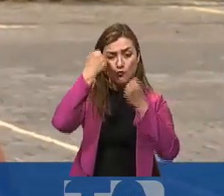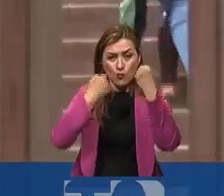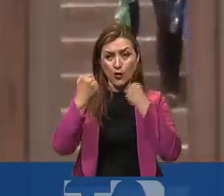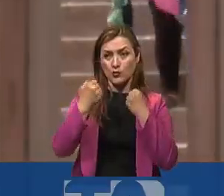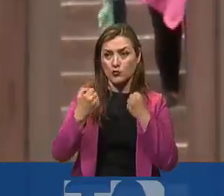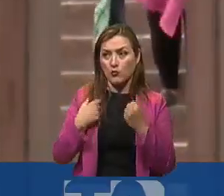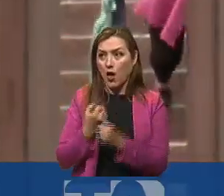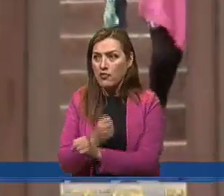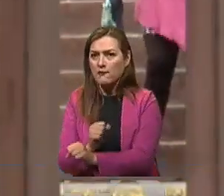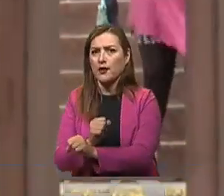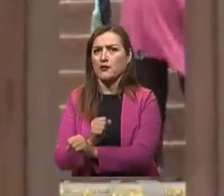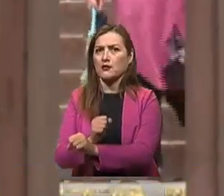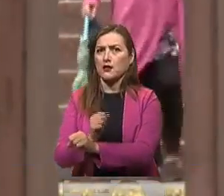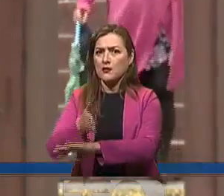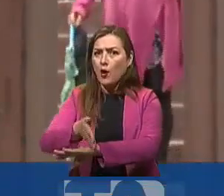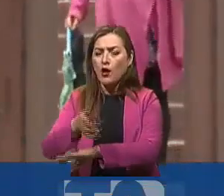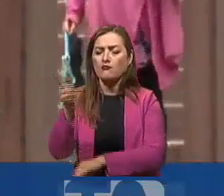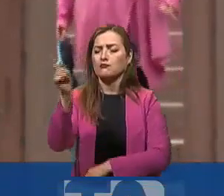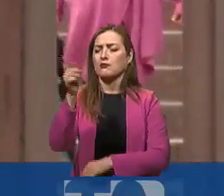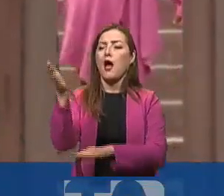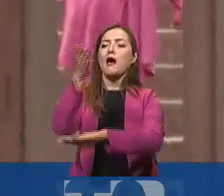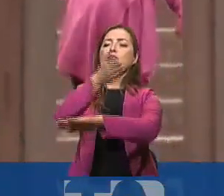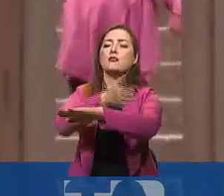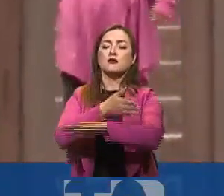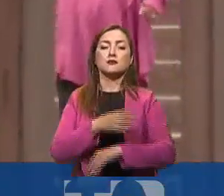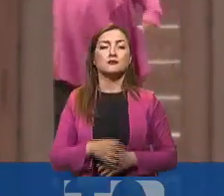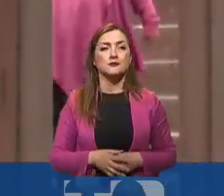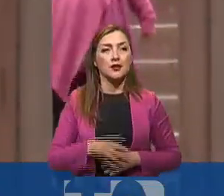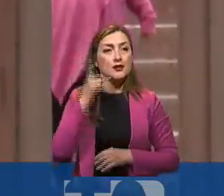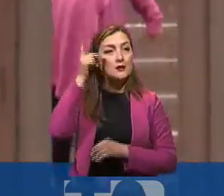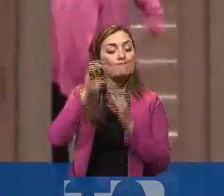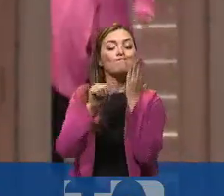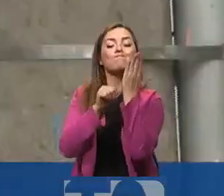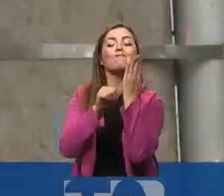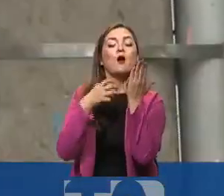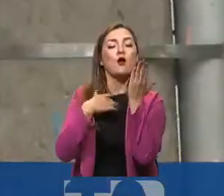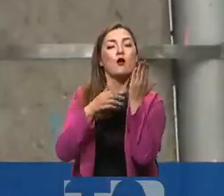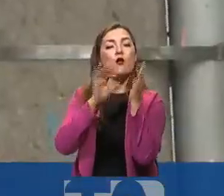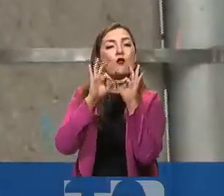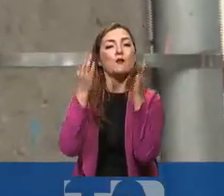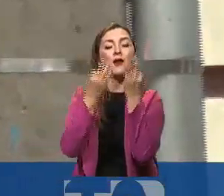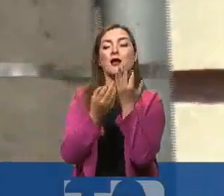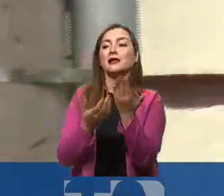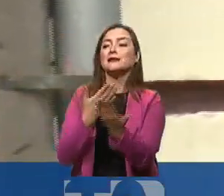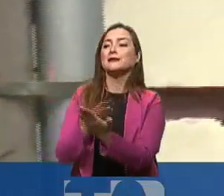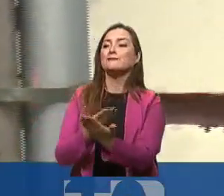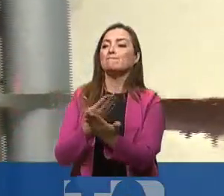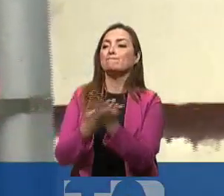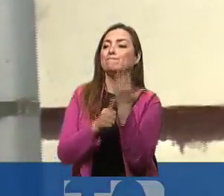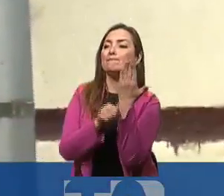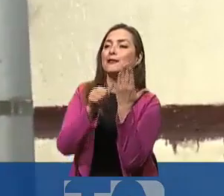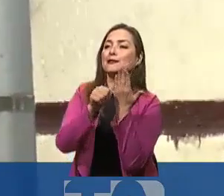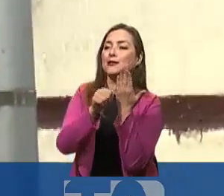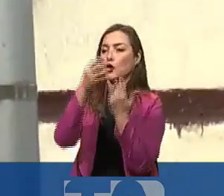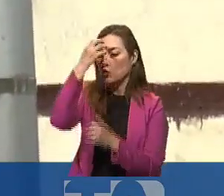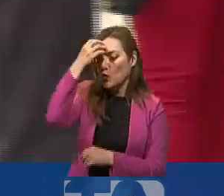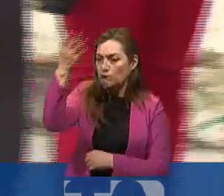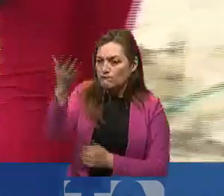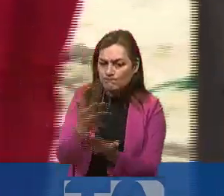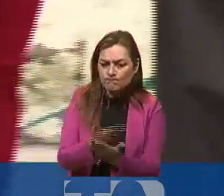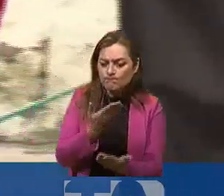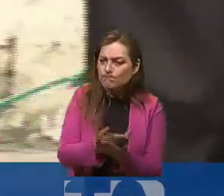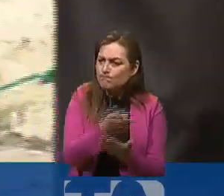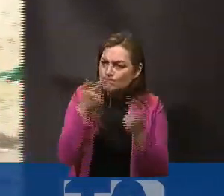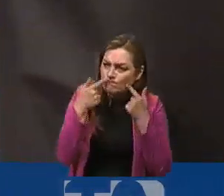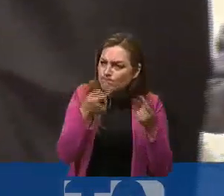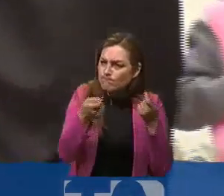yo reaccionar. Los padres de familia exigen al Ministerio de Educación que tome cartas en el asunto. Les preocupa no ver acciones concretas